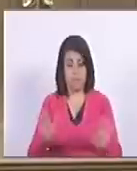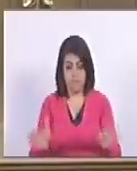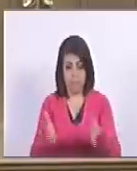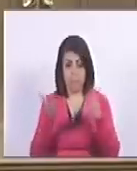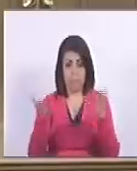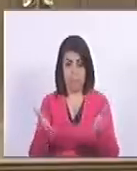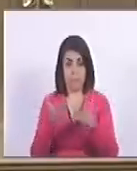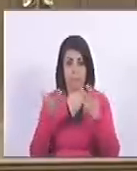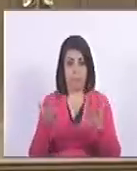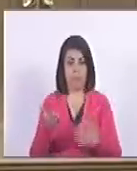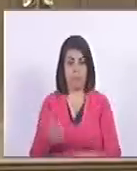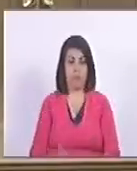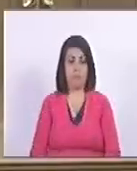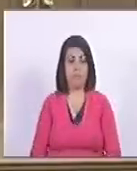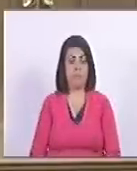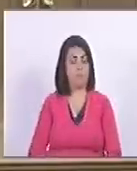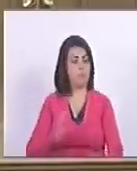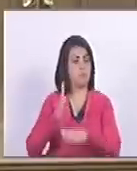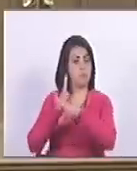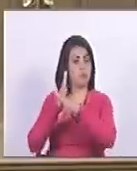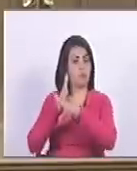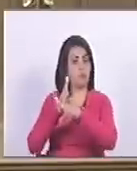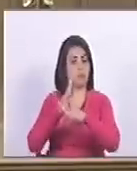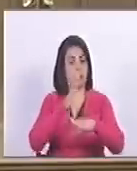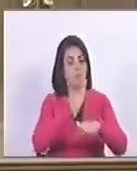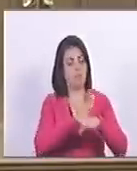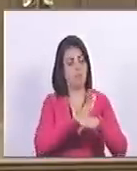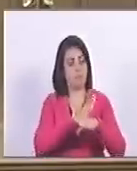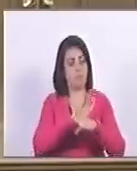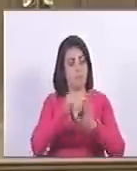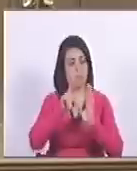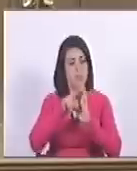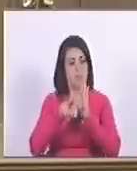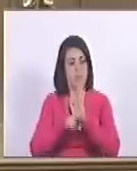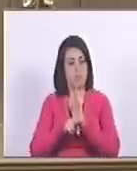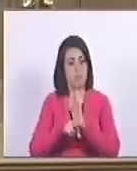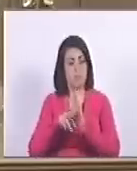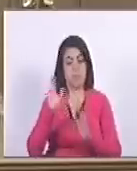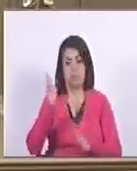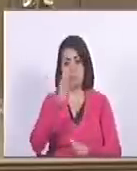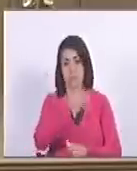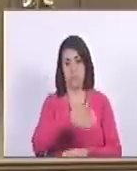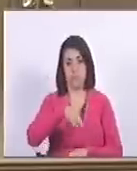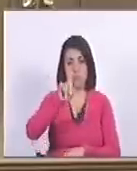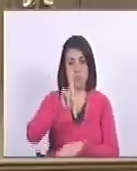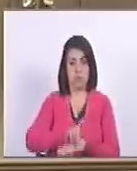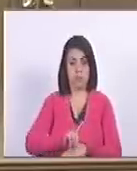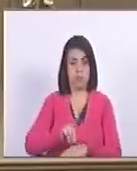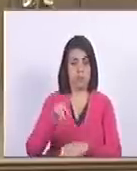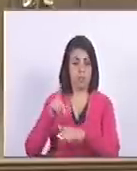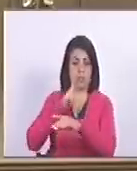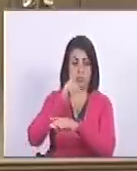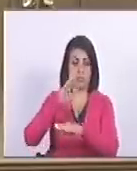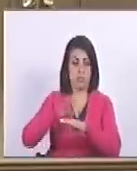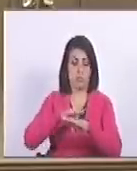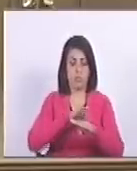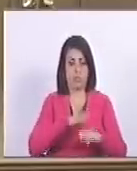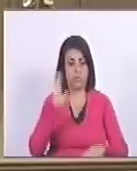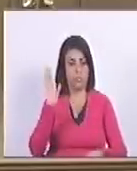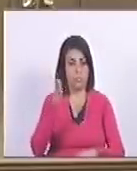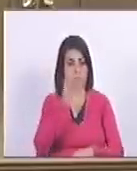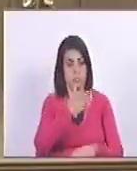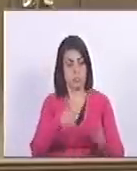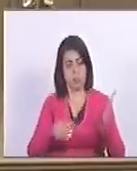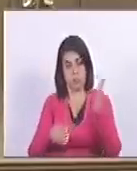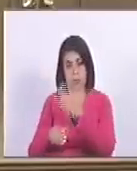propiciar bloqueo, medidas coercitivas unilaterales, mal llamadas sanciones contra